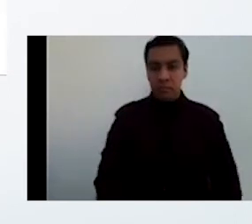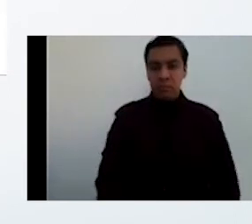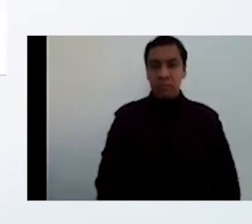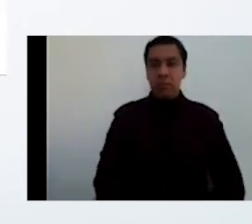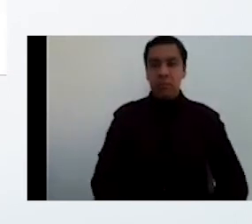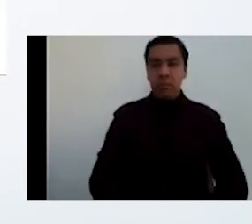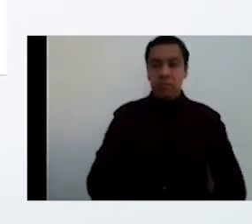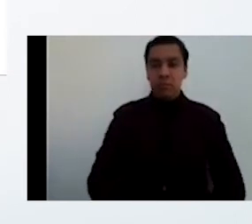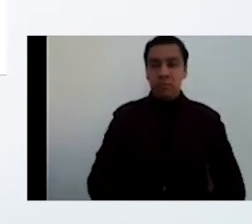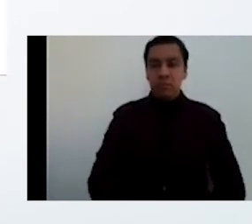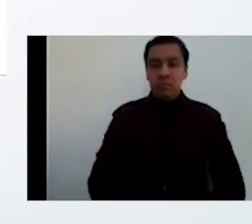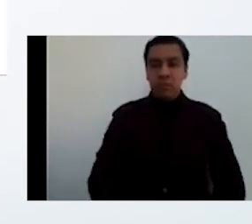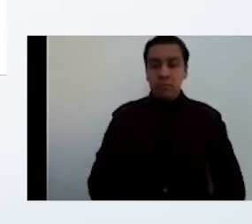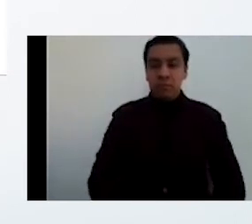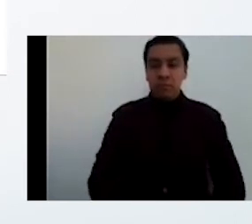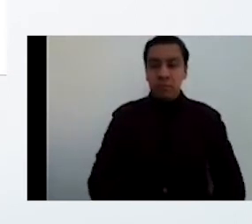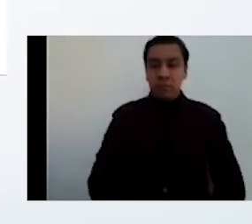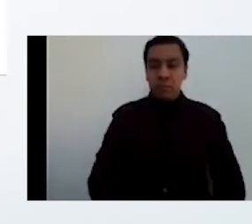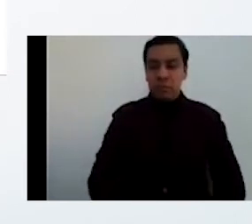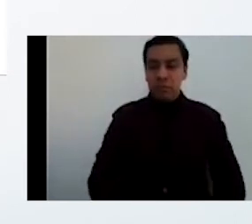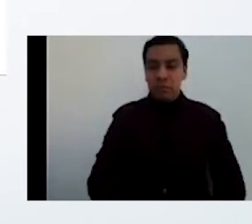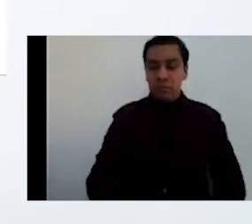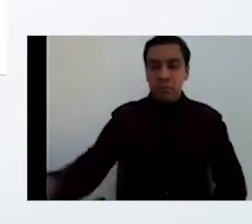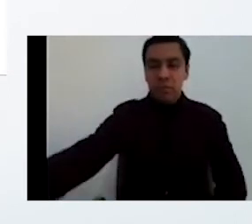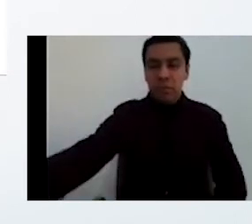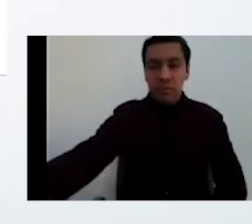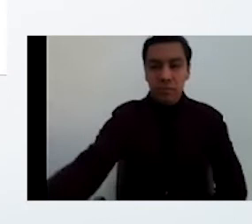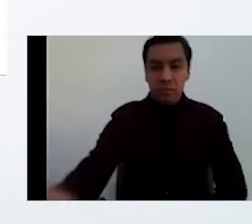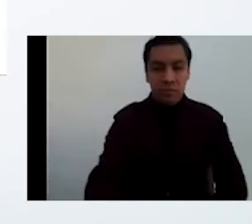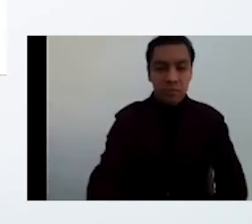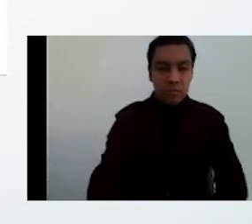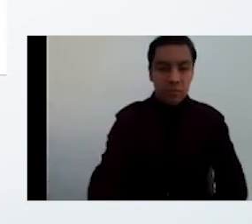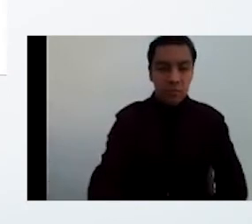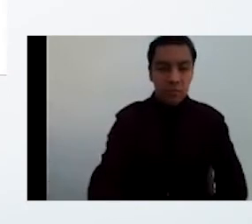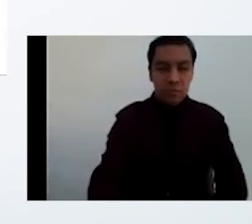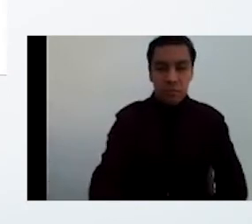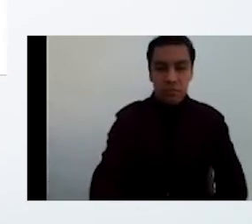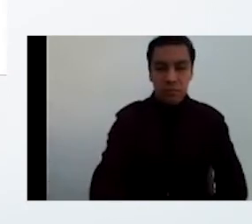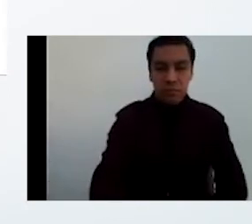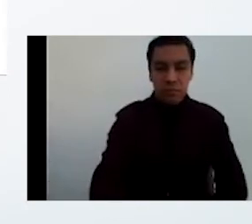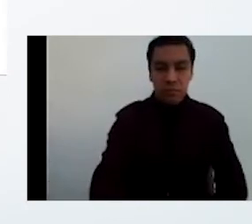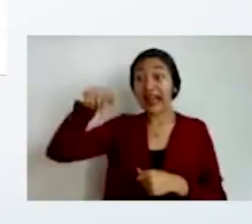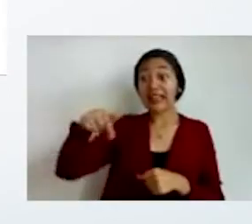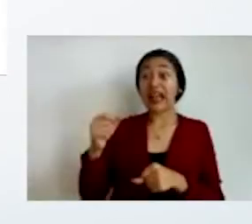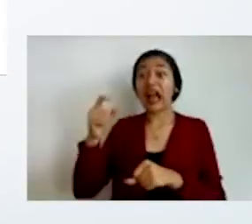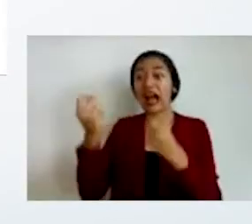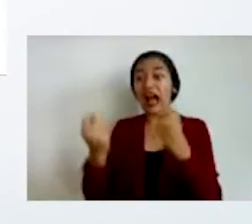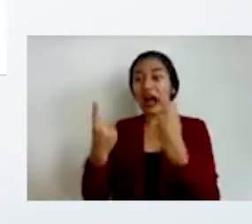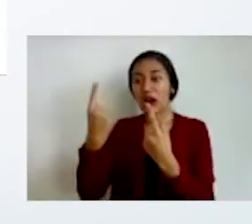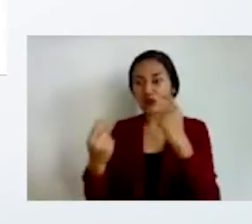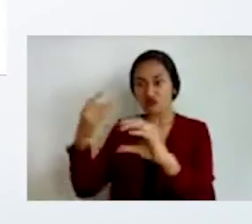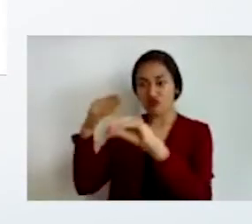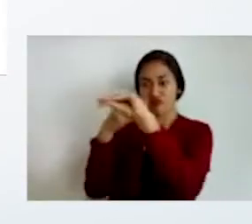un coronavirus que estuvo asociada con infección de los camellos en el Medio Oriente, pero que